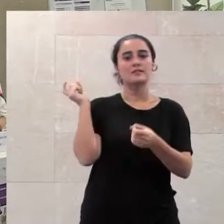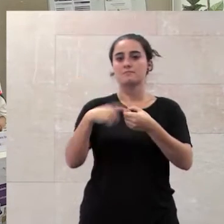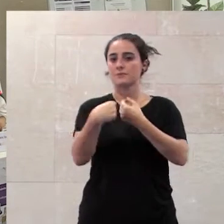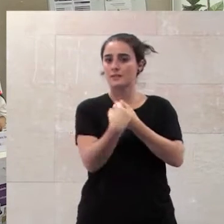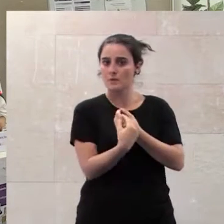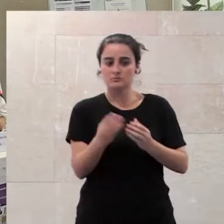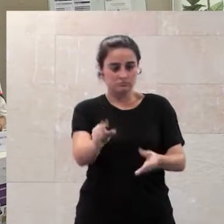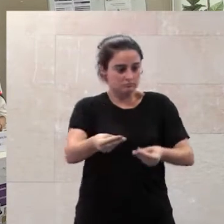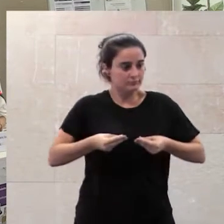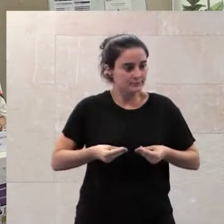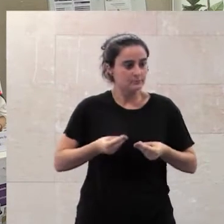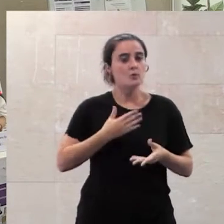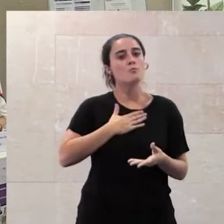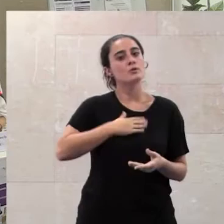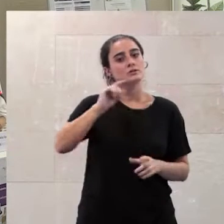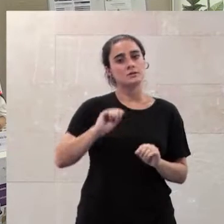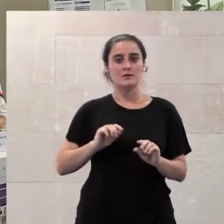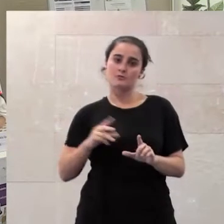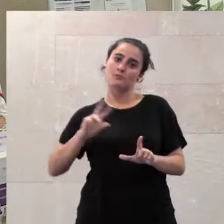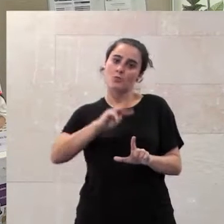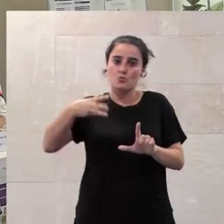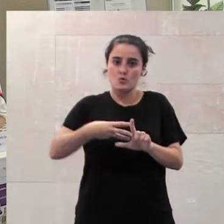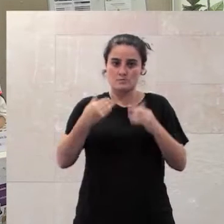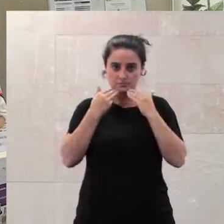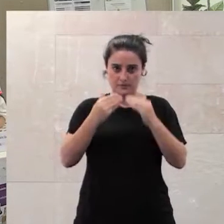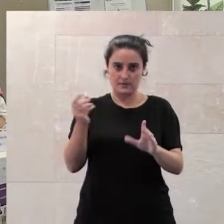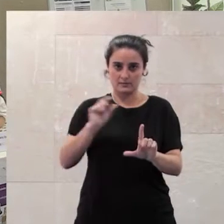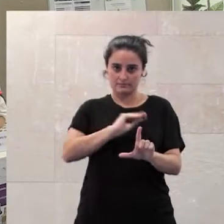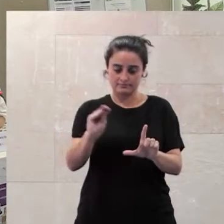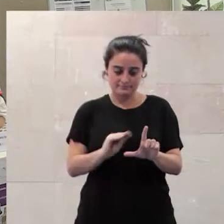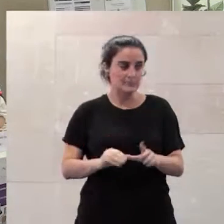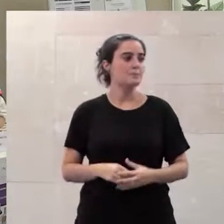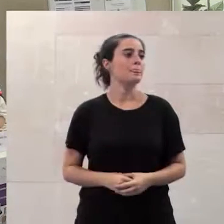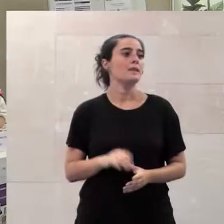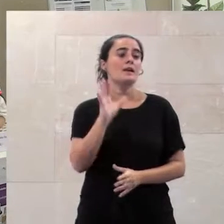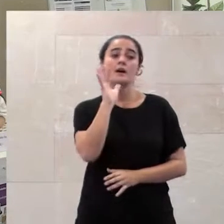participar, pues bueno, también lo podéis hacer a través de la página web. Bueno, eta orain bai,